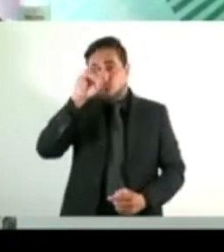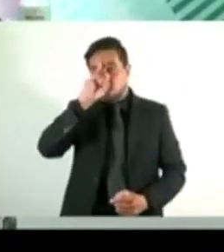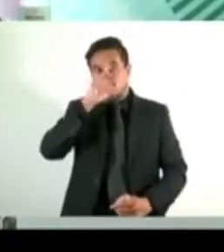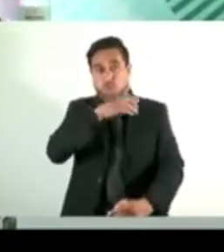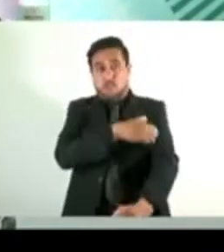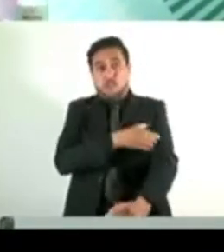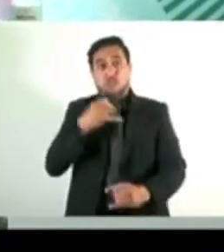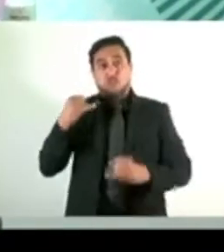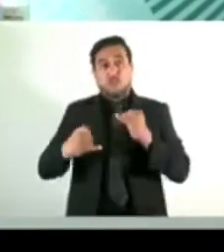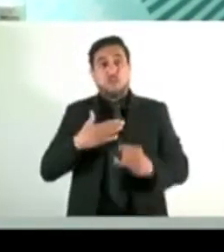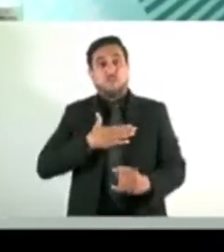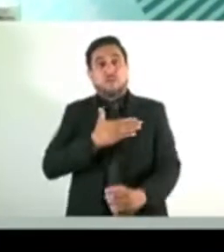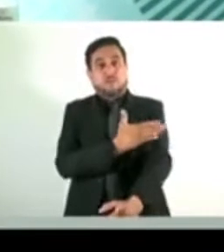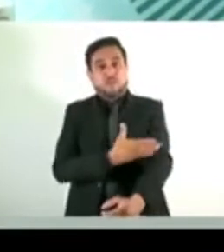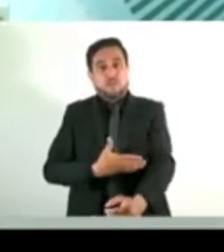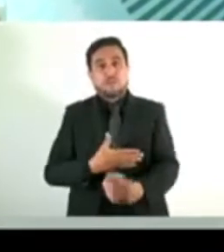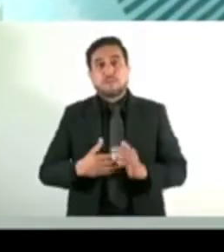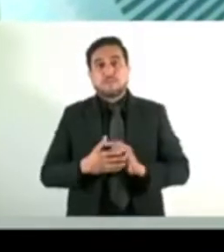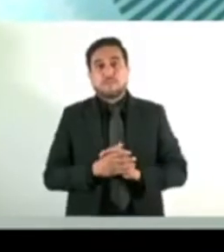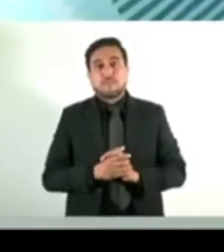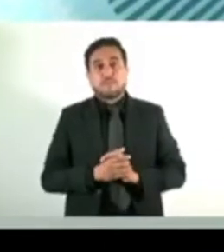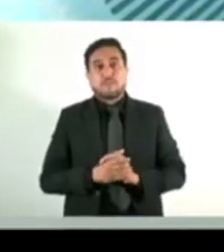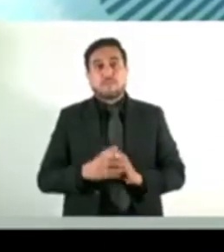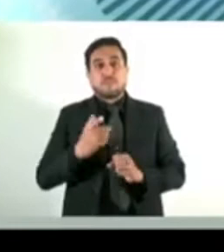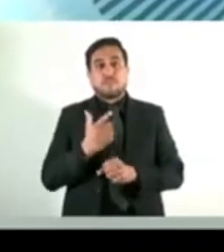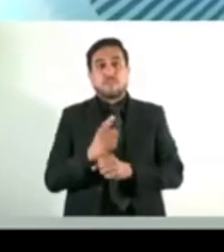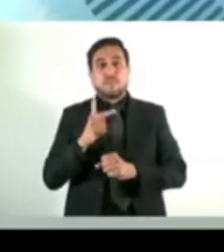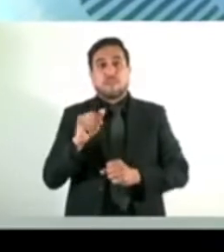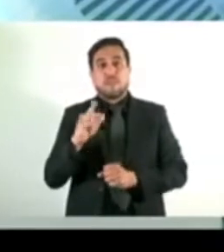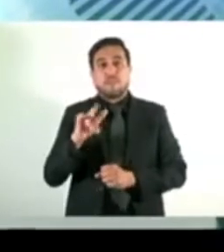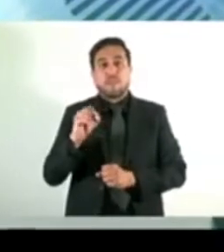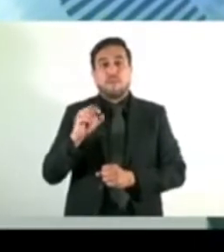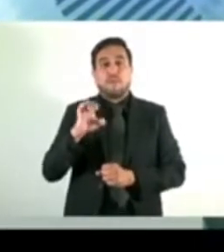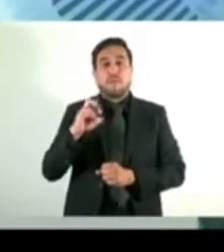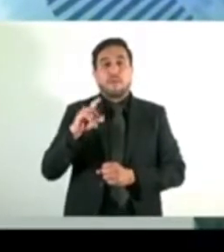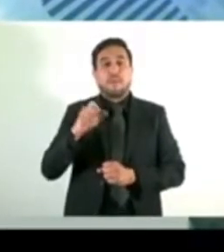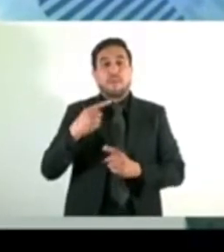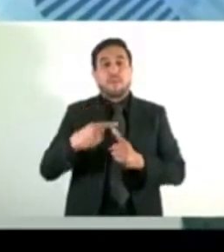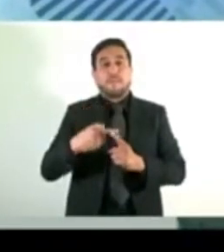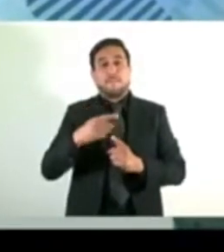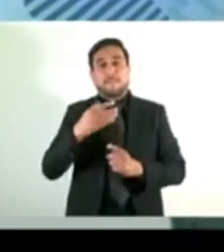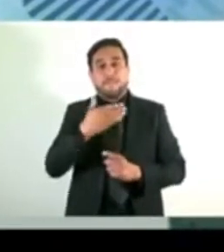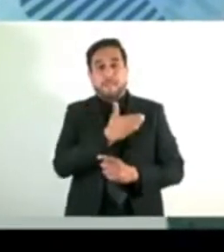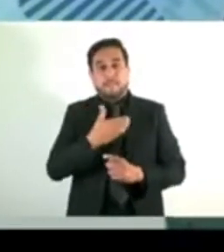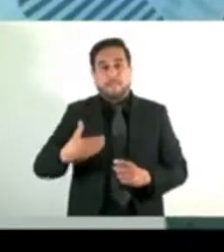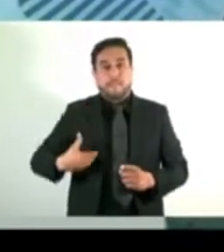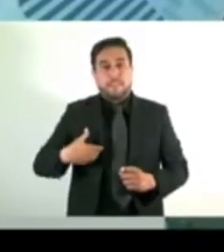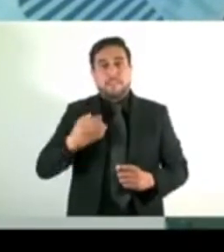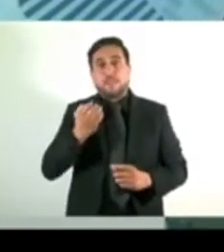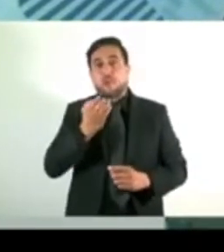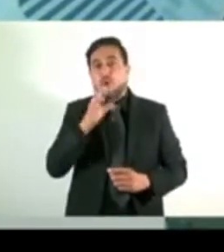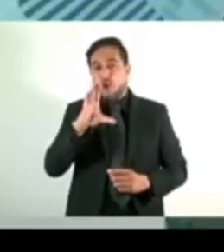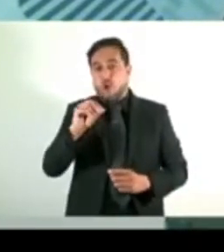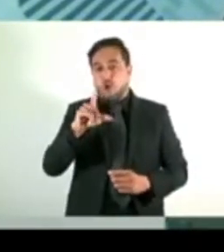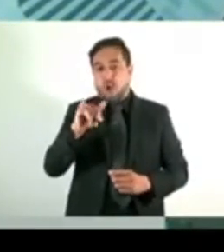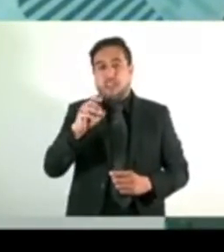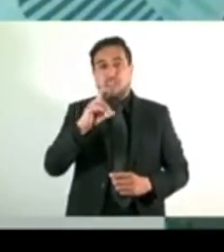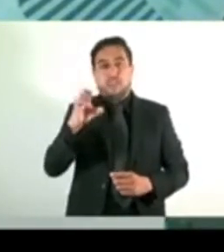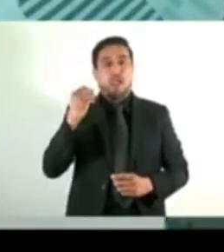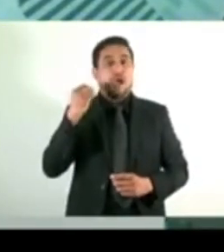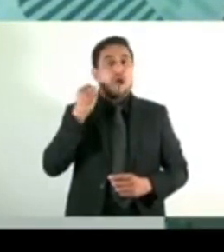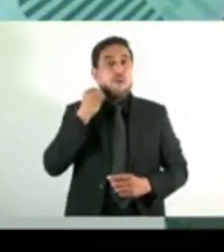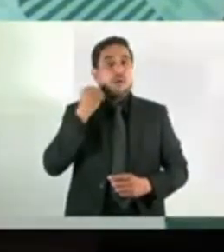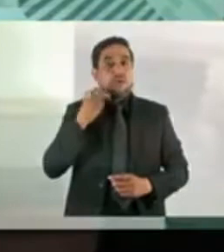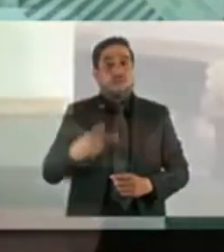Buenas tardes, Claudia, bienvenida. Al licenciado Pablo Enrique Salinas Ramírez, presidente del Colegio de Abogados de Guanajuato. Pablo, buenas